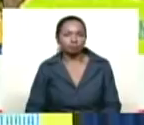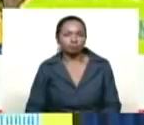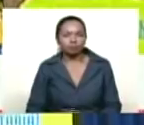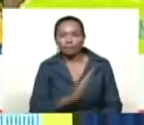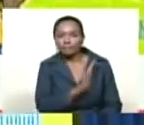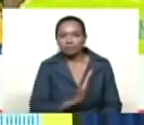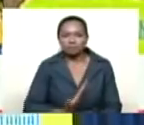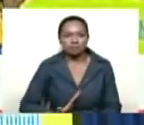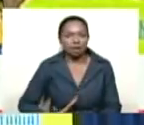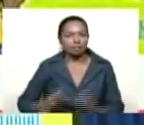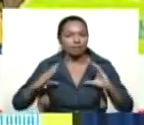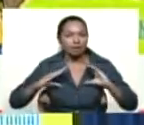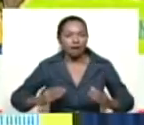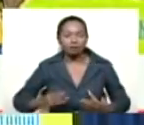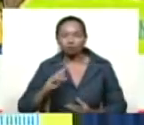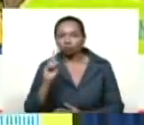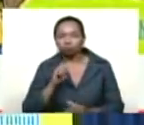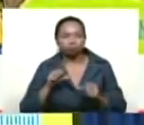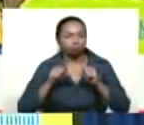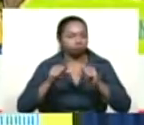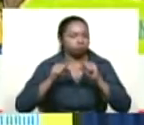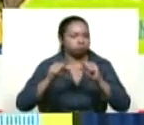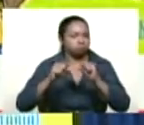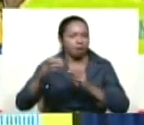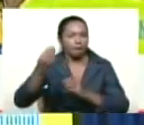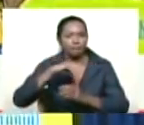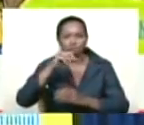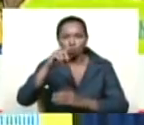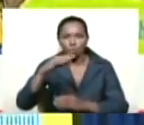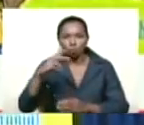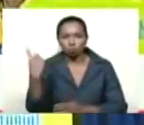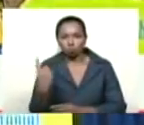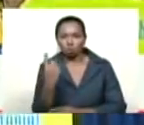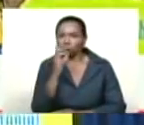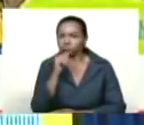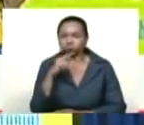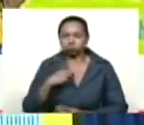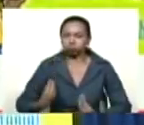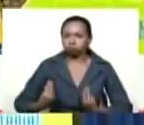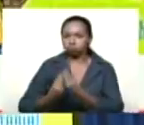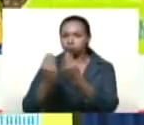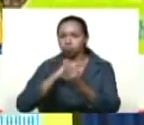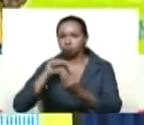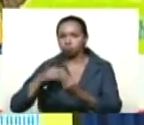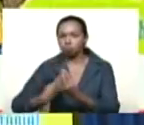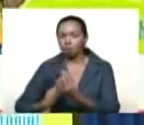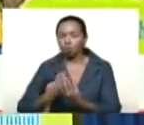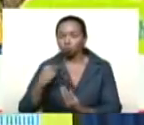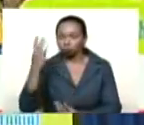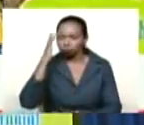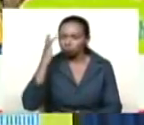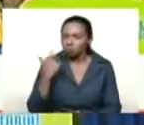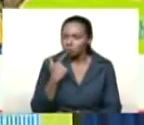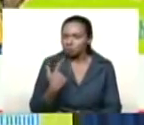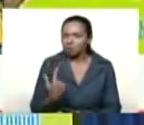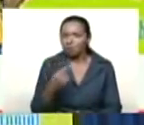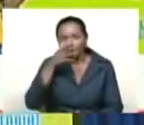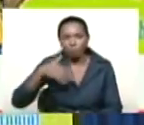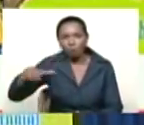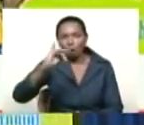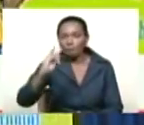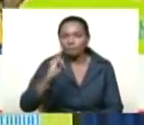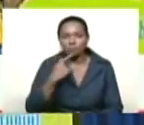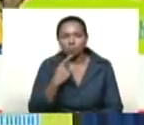Presidente, no se rinda, presidente, siga adelante, presidente, usted está solo, y yo lo sé, y yo le digo al pueblo lo mismo,